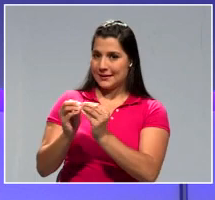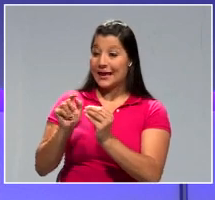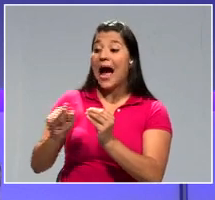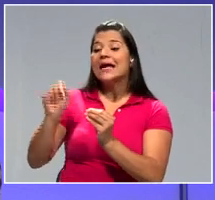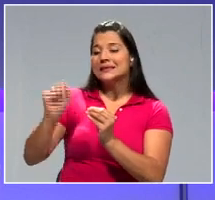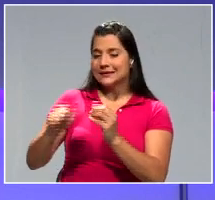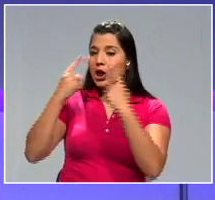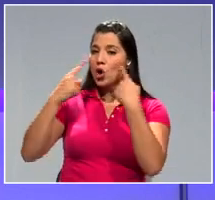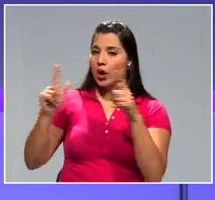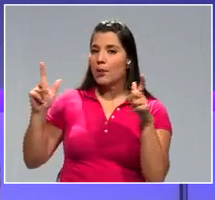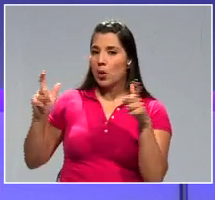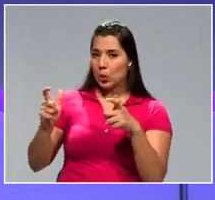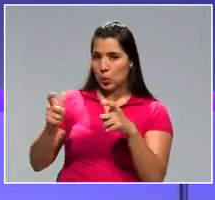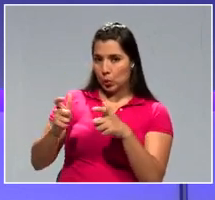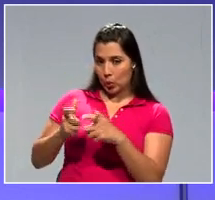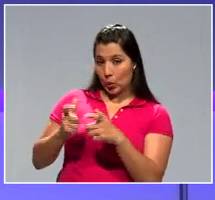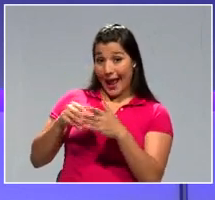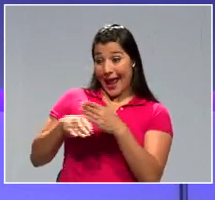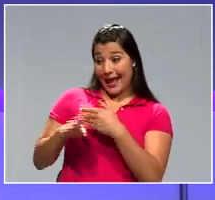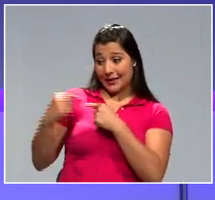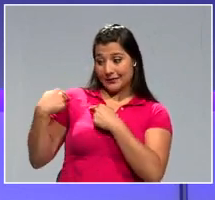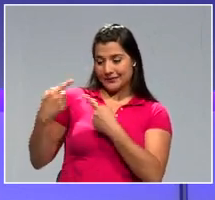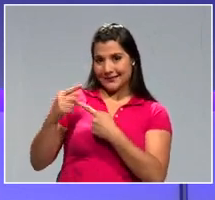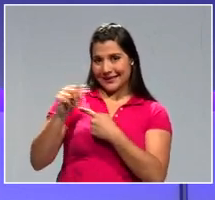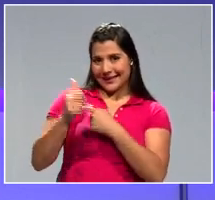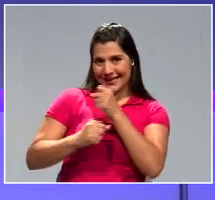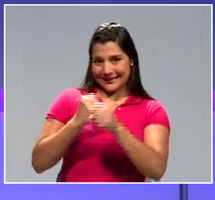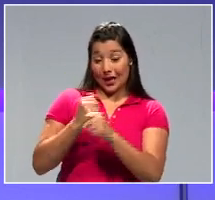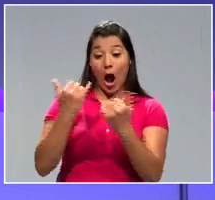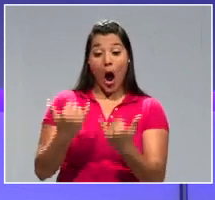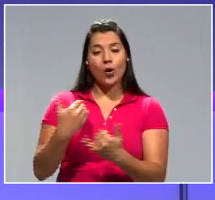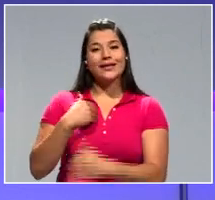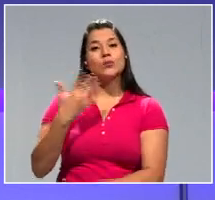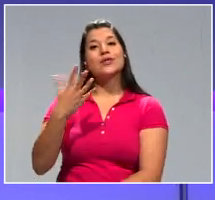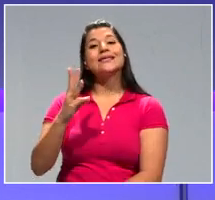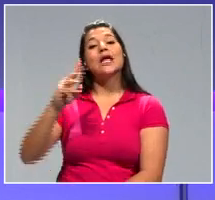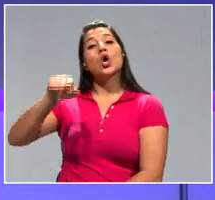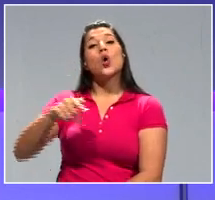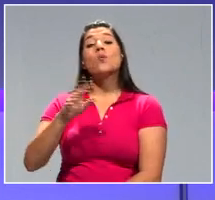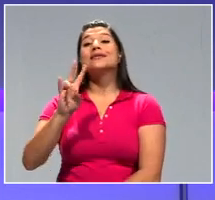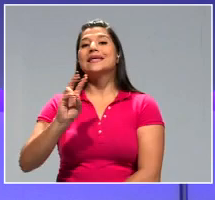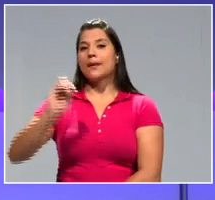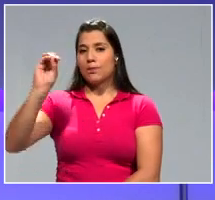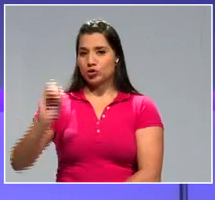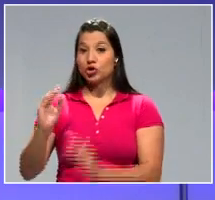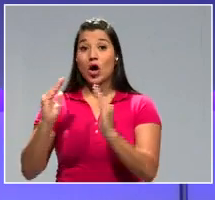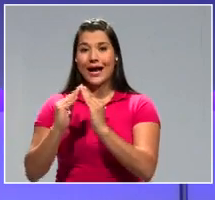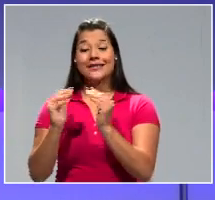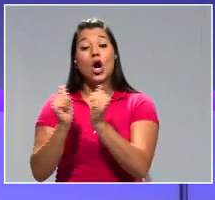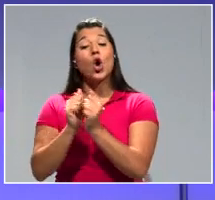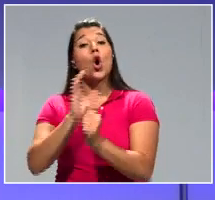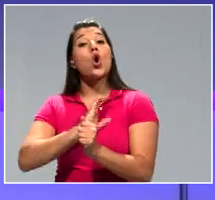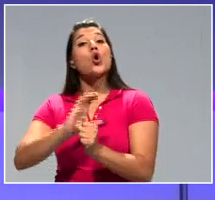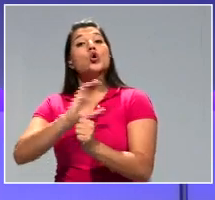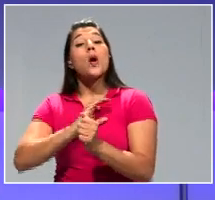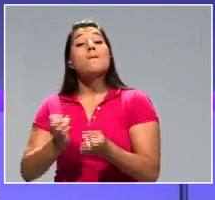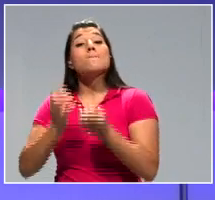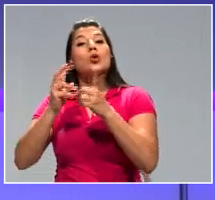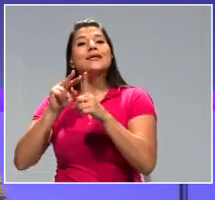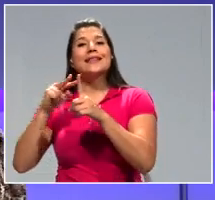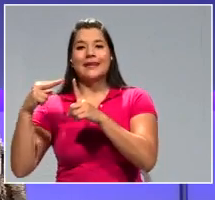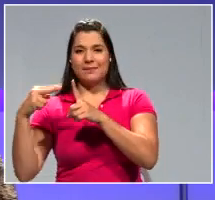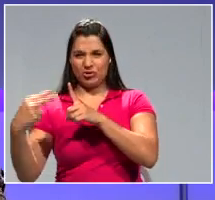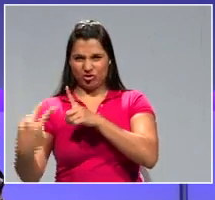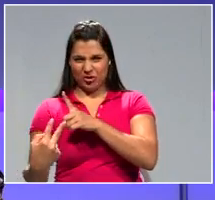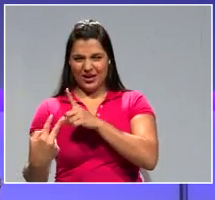en los últimos 10 años. Actualmente tenemos un 16,7% de hogares en condiciones de pobreza multidimensional, es